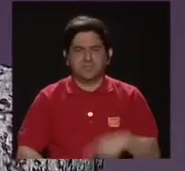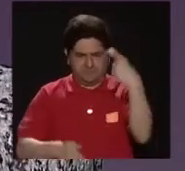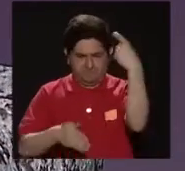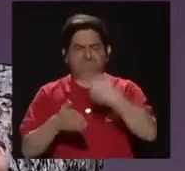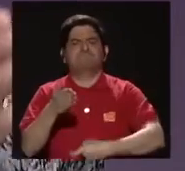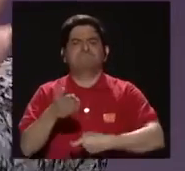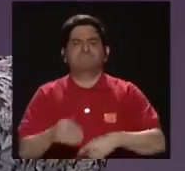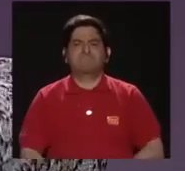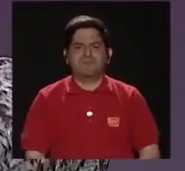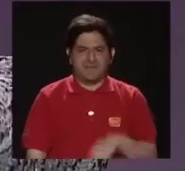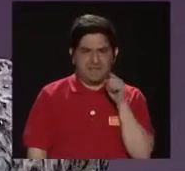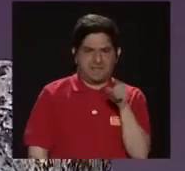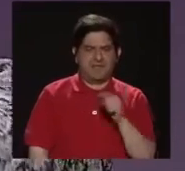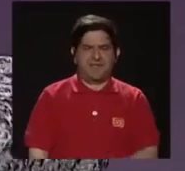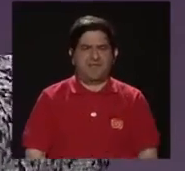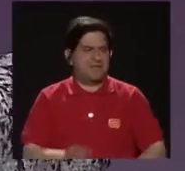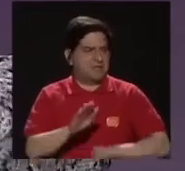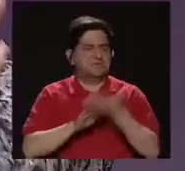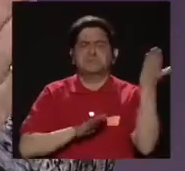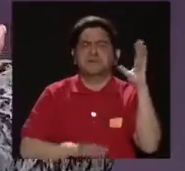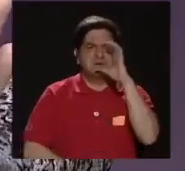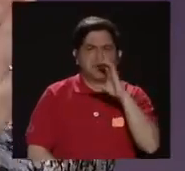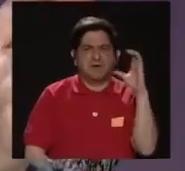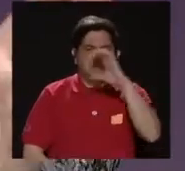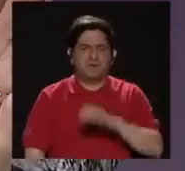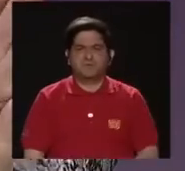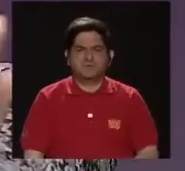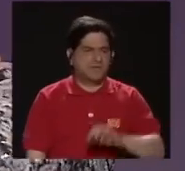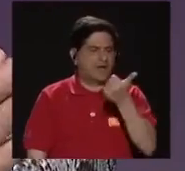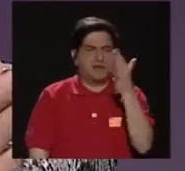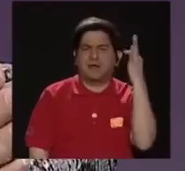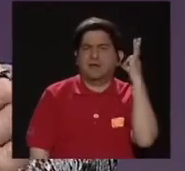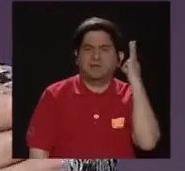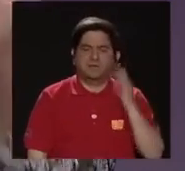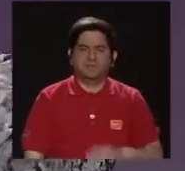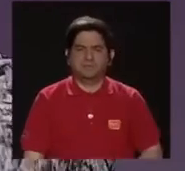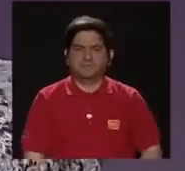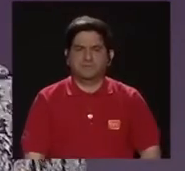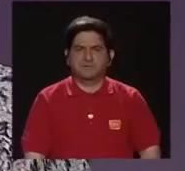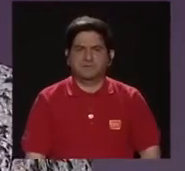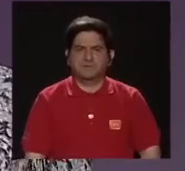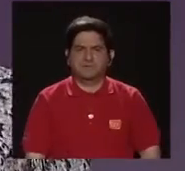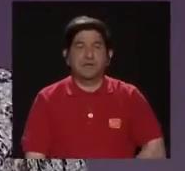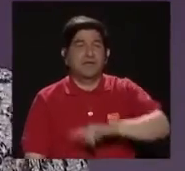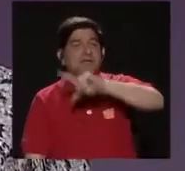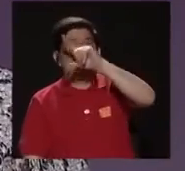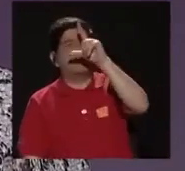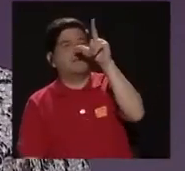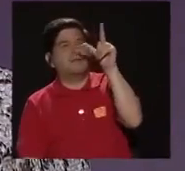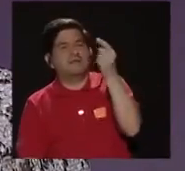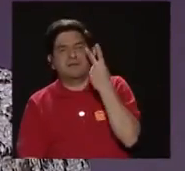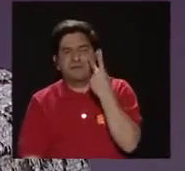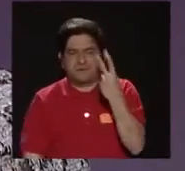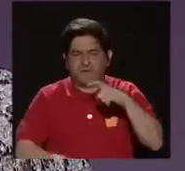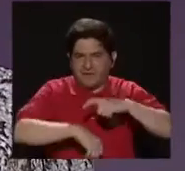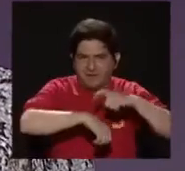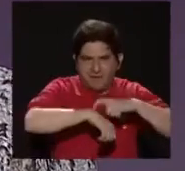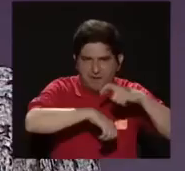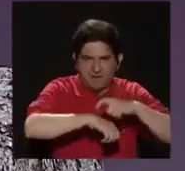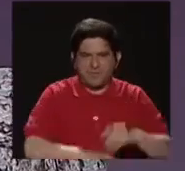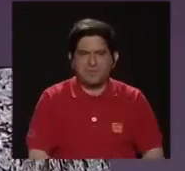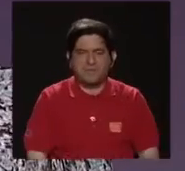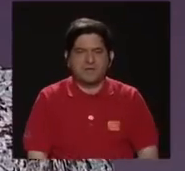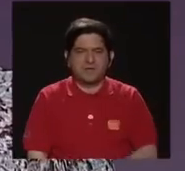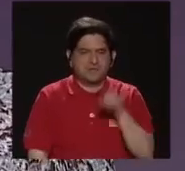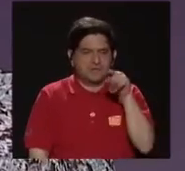y se va en busca de esta otra mujer. Está la luna de fondo. En el momento de ella llamar a la